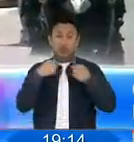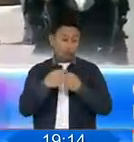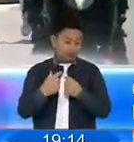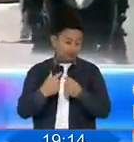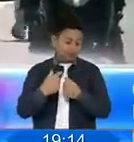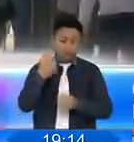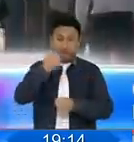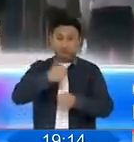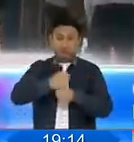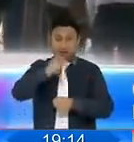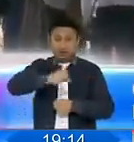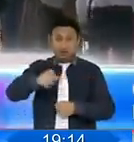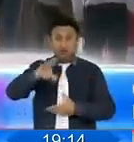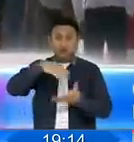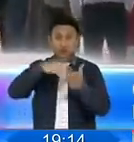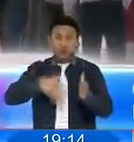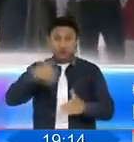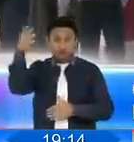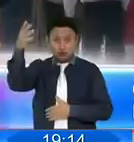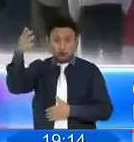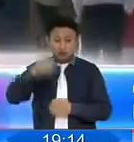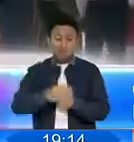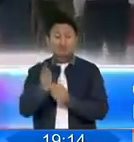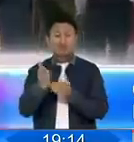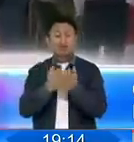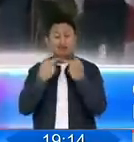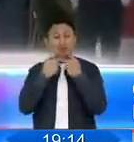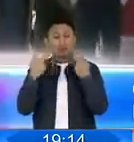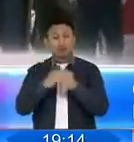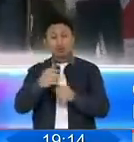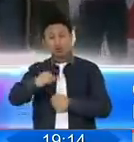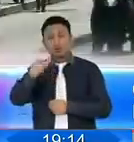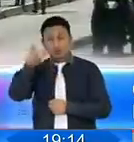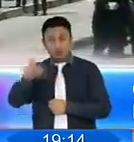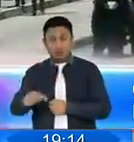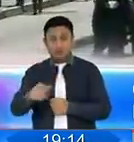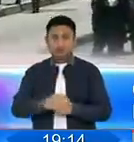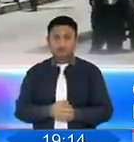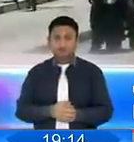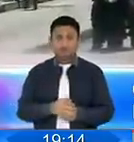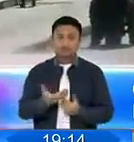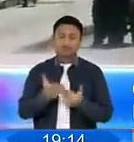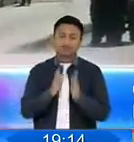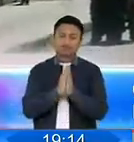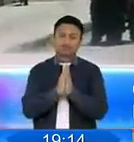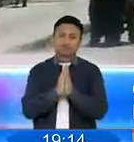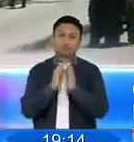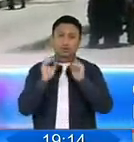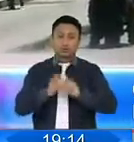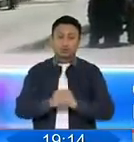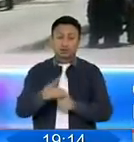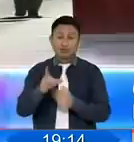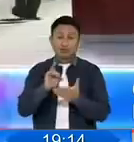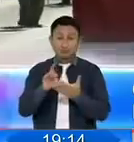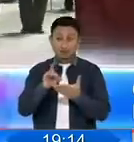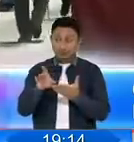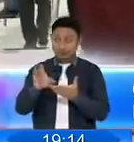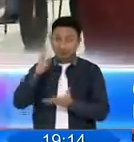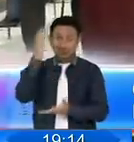trabajadores, estudiantes, docentes, servidores públicos y otros sectores. Solicitaron que cesen los despidos en el